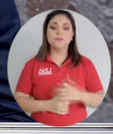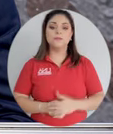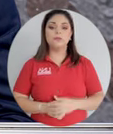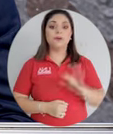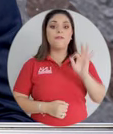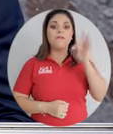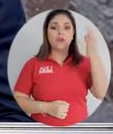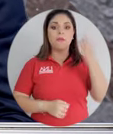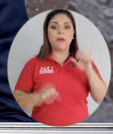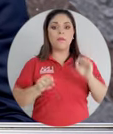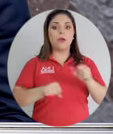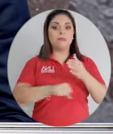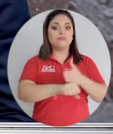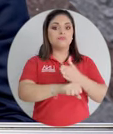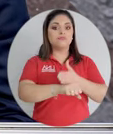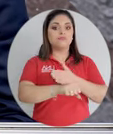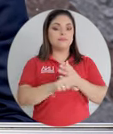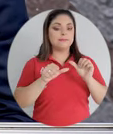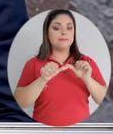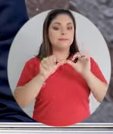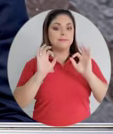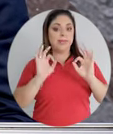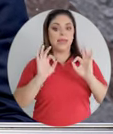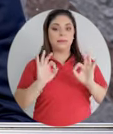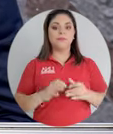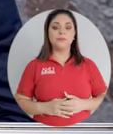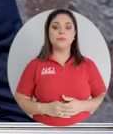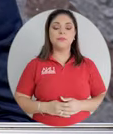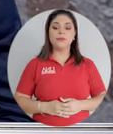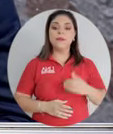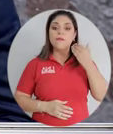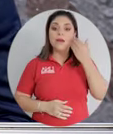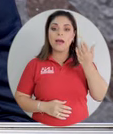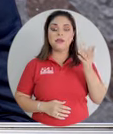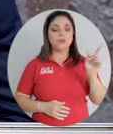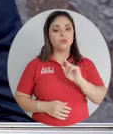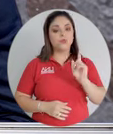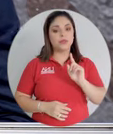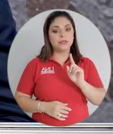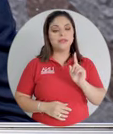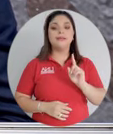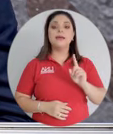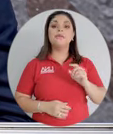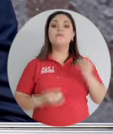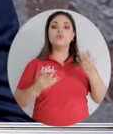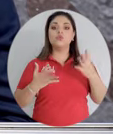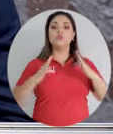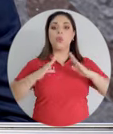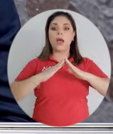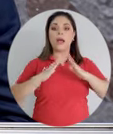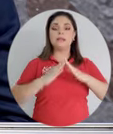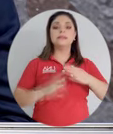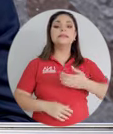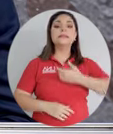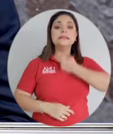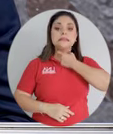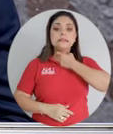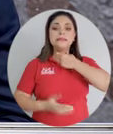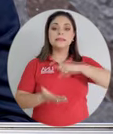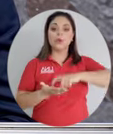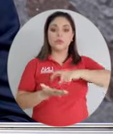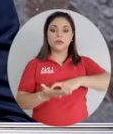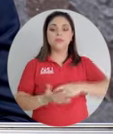los ingresos de una forma que siga, digamos, como esa priorización. No es fácil, los hogares se han